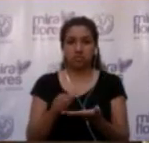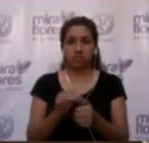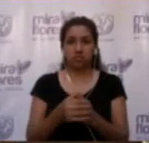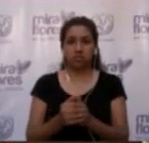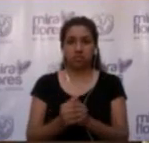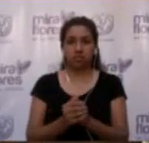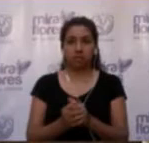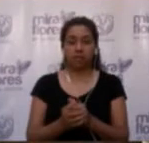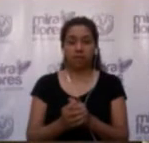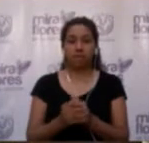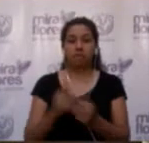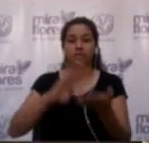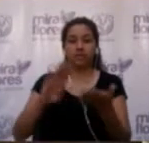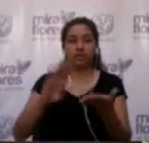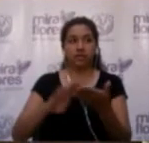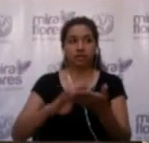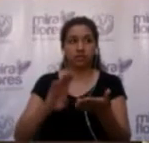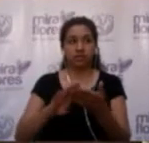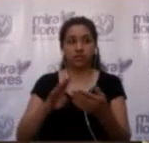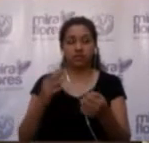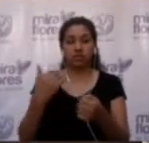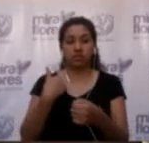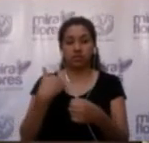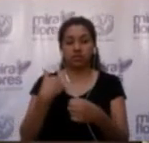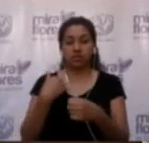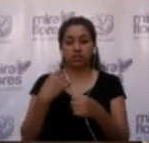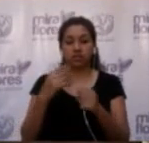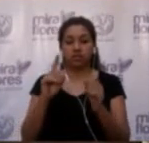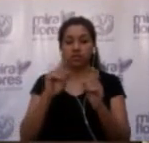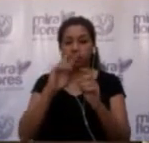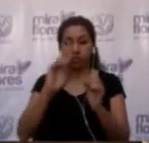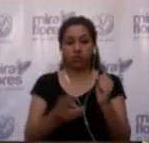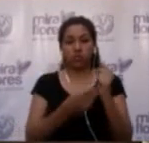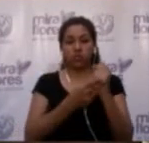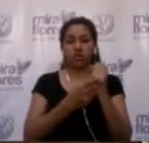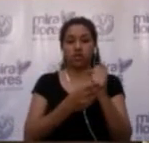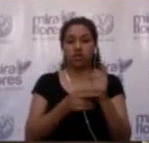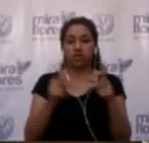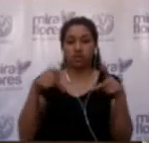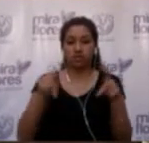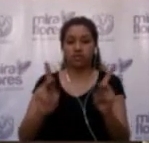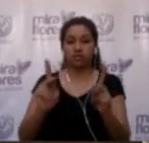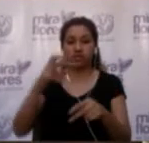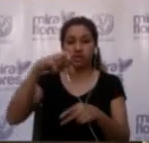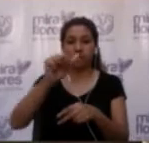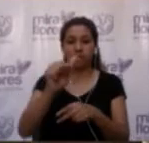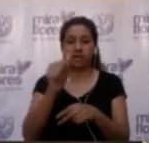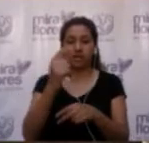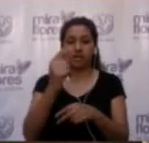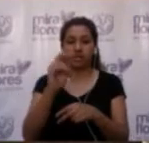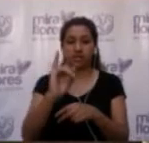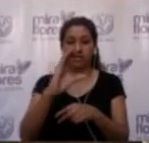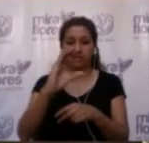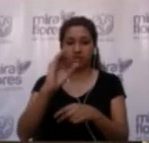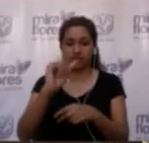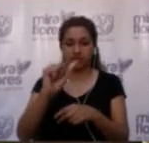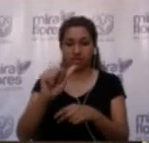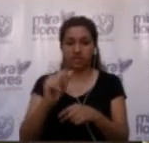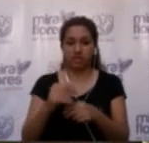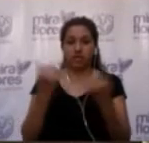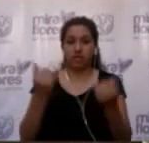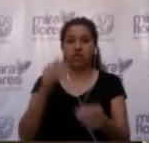regidora Patricia. Perdón, habíamos pasado a agenda la licencia de la regidora Patricia del Río de Olavide. Vamos a